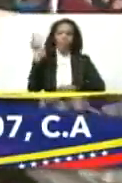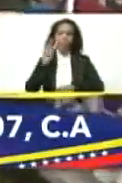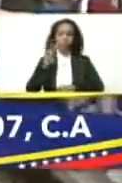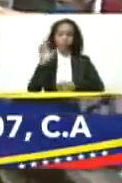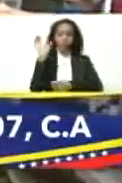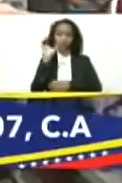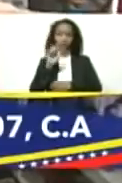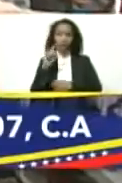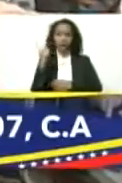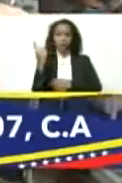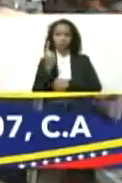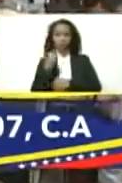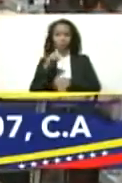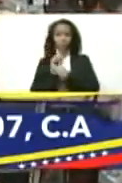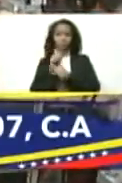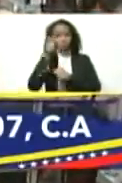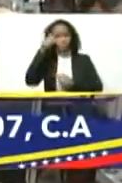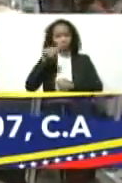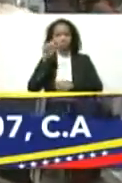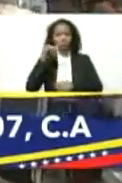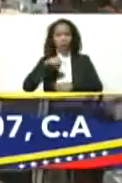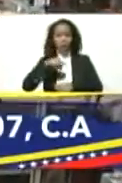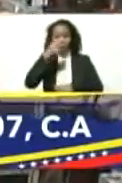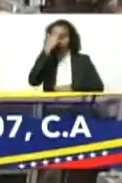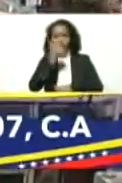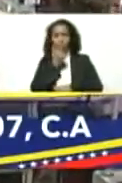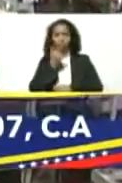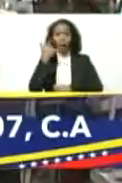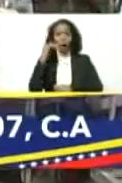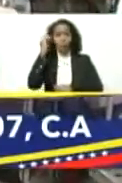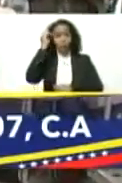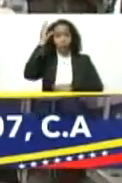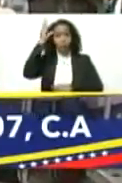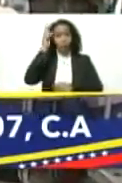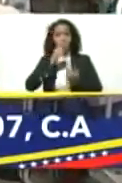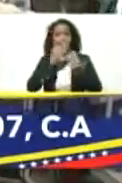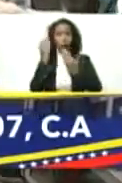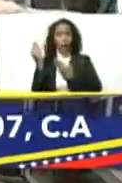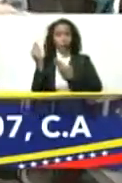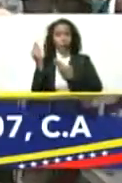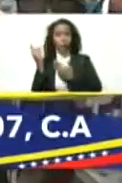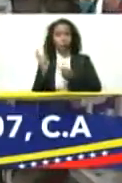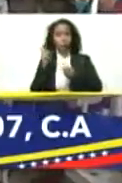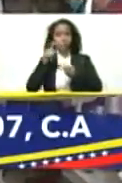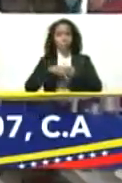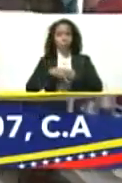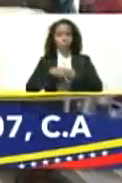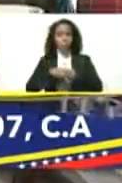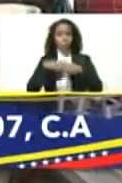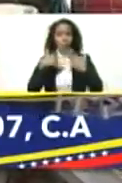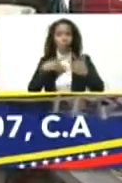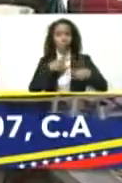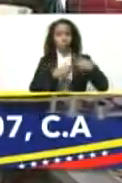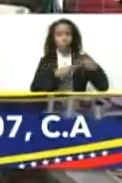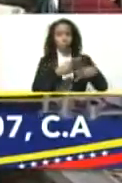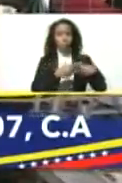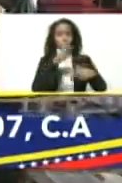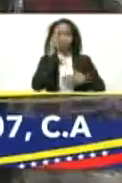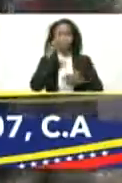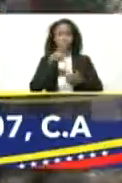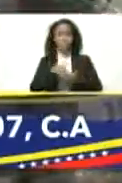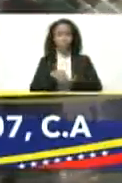no solo al pueblo de Antímano. Y tienen una capacidad, ellos, instalada de producción de